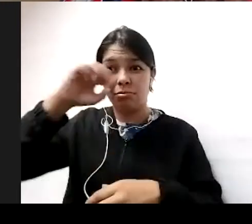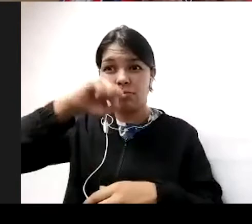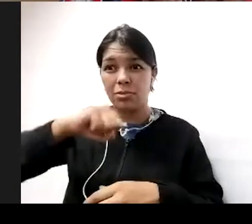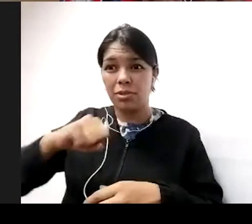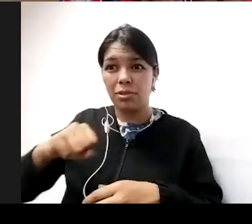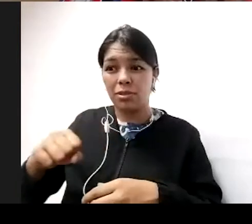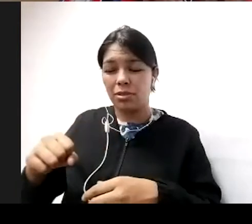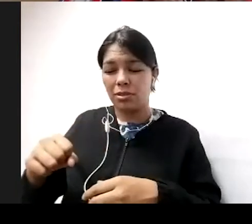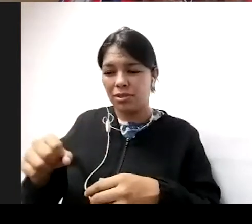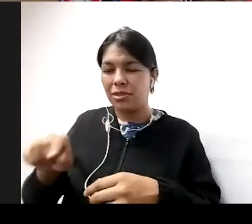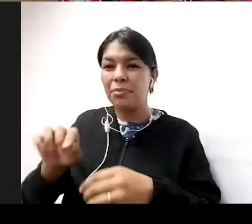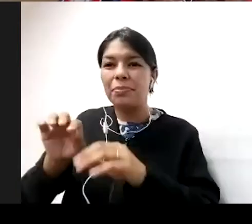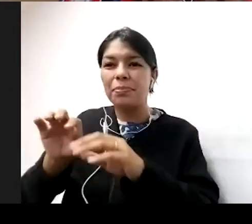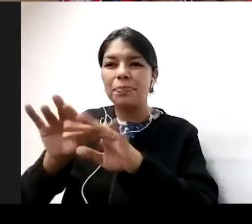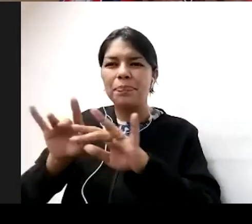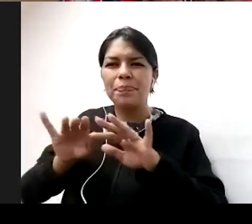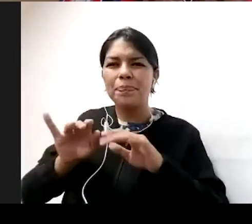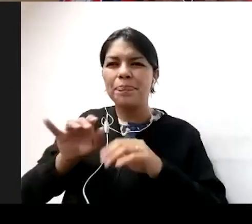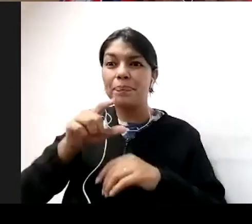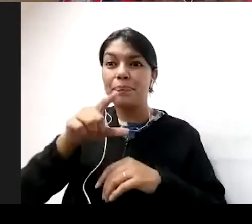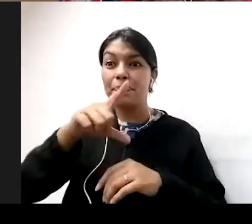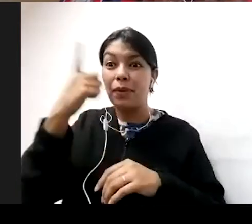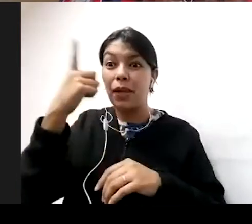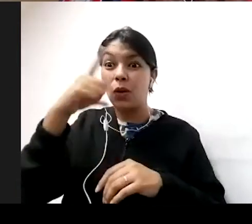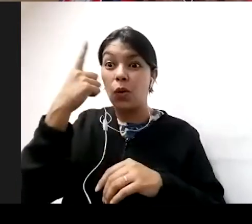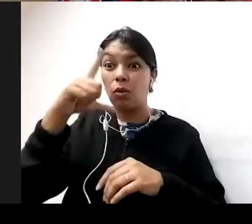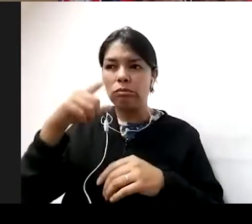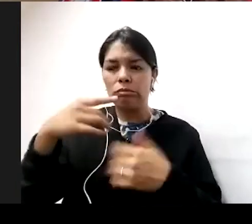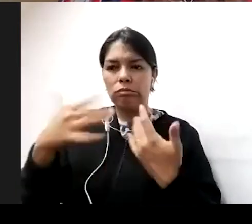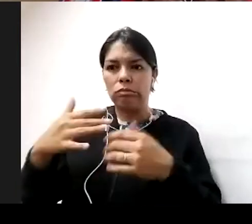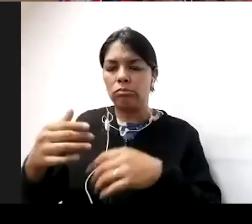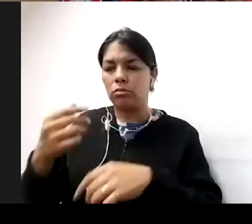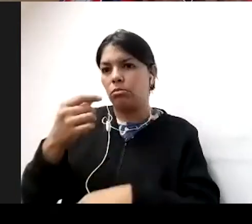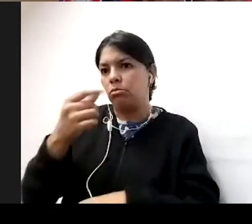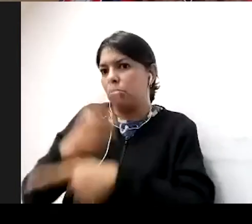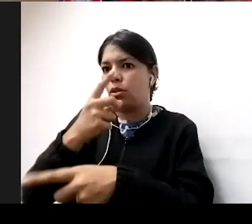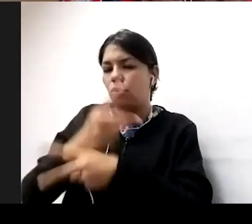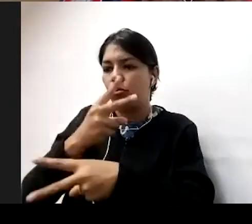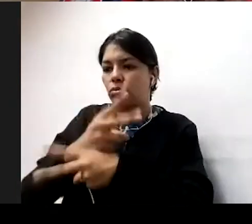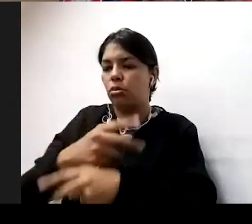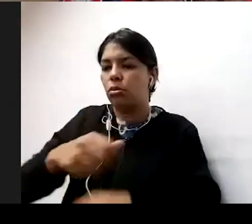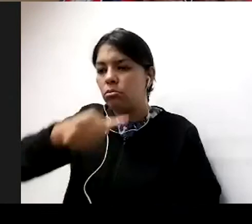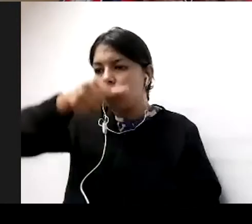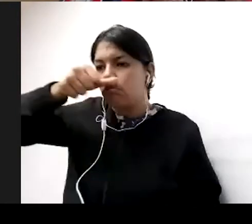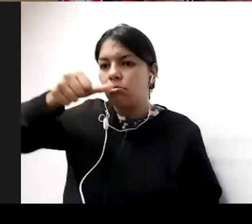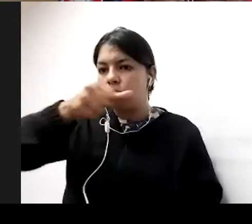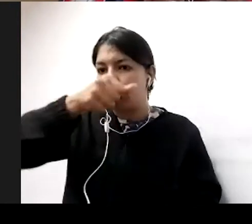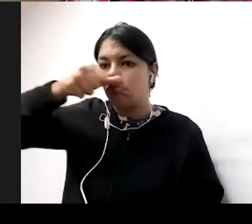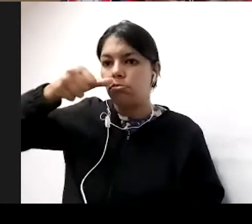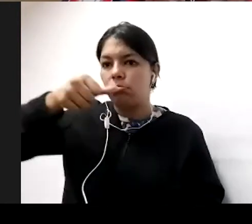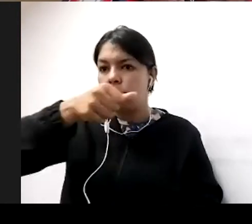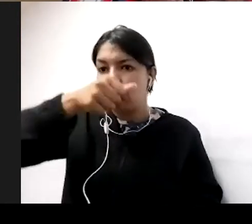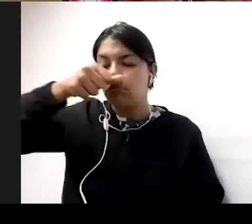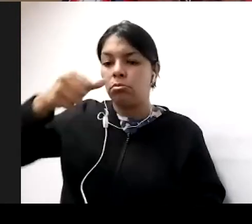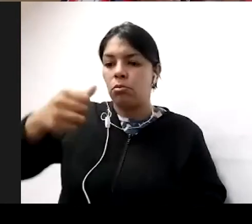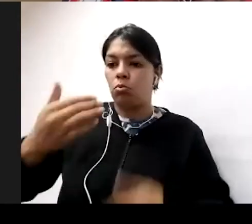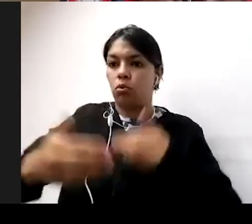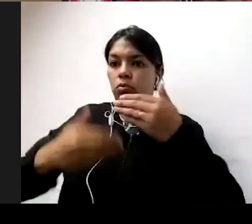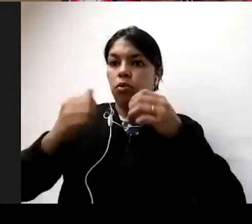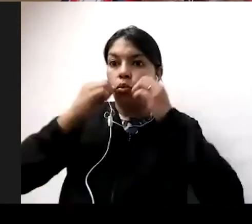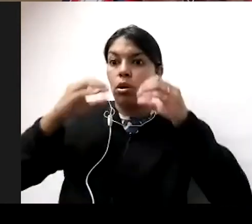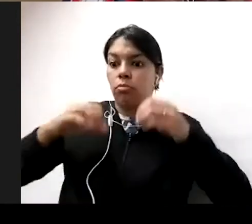lo que genera las complicaciones a largo plazo en nuestros organismos, ¿no? Adicionalmente, esto no para aquí.